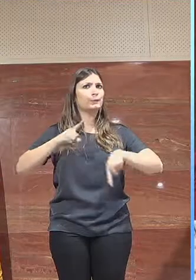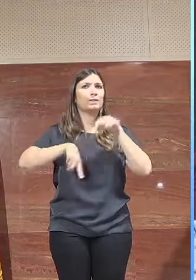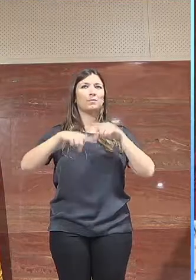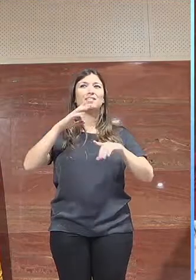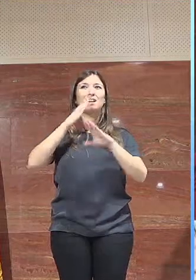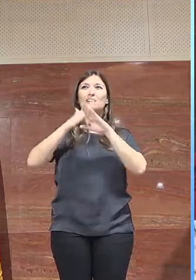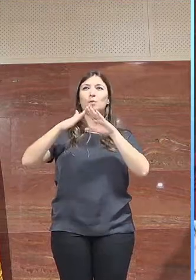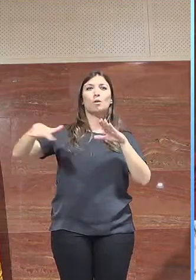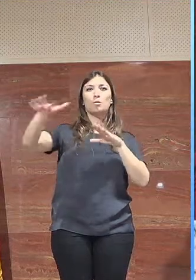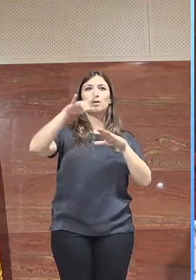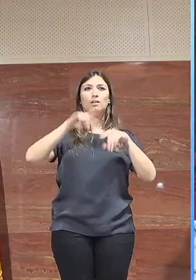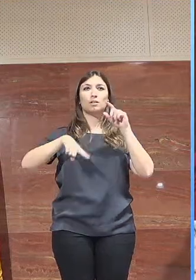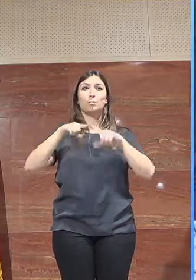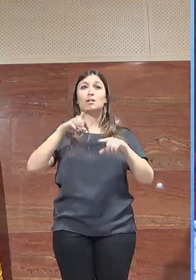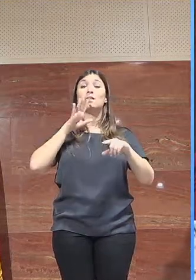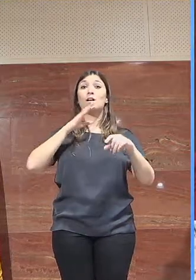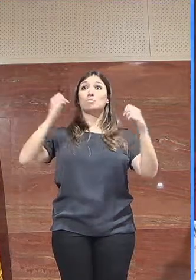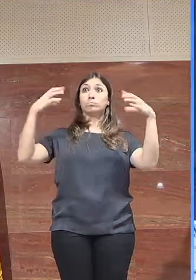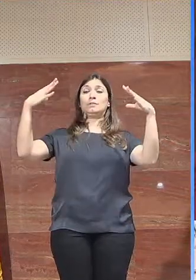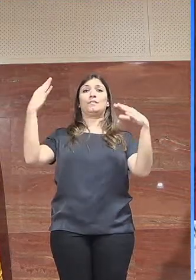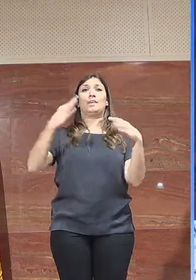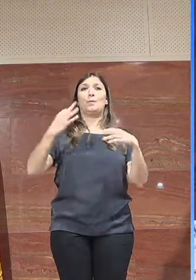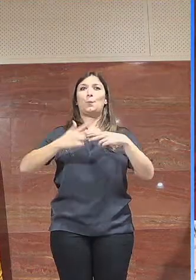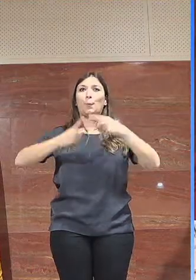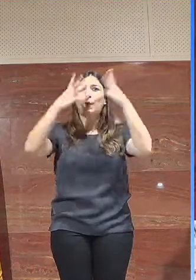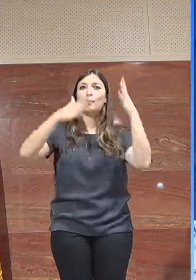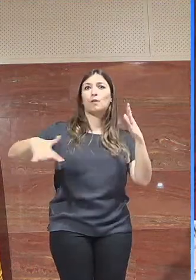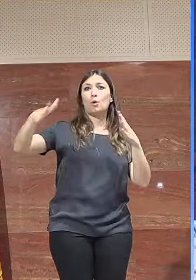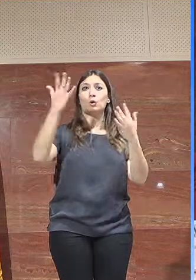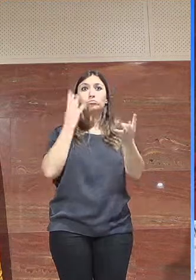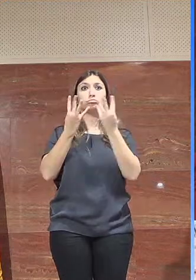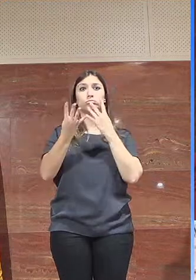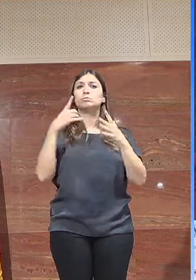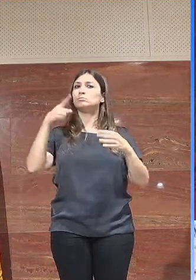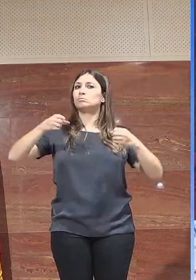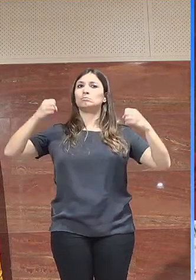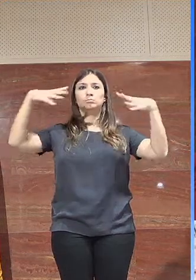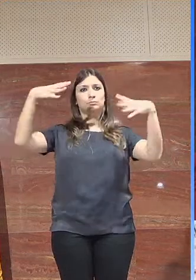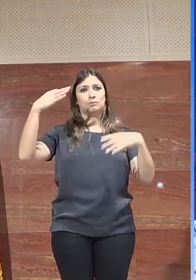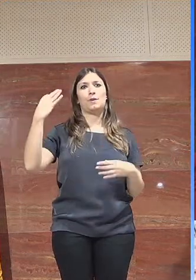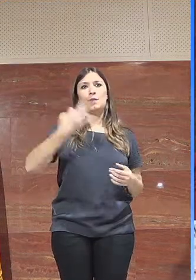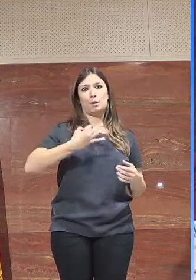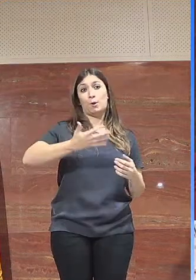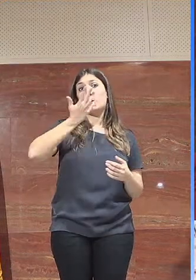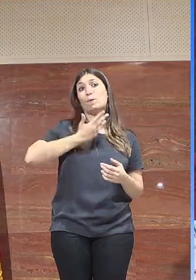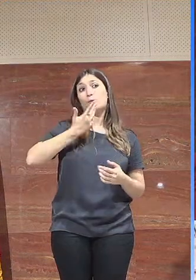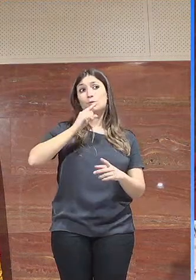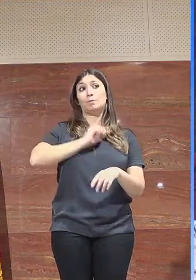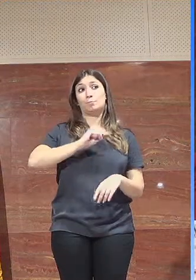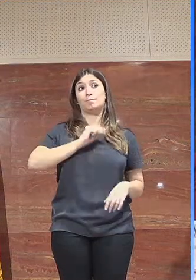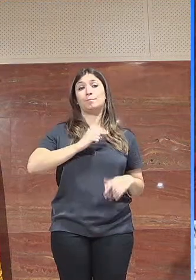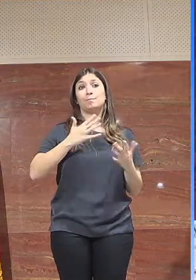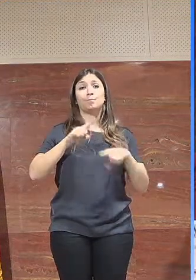en las áreas comunes de los edificios de viviendas pues es interesante el tenerlo en presente a la hora